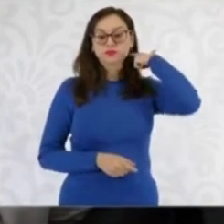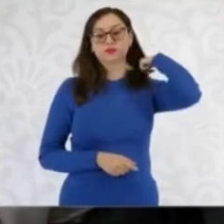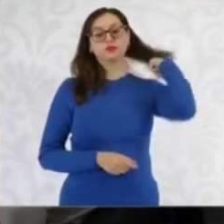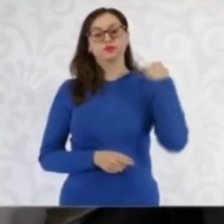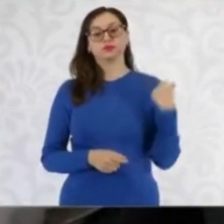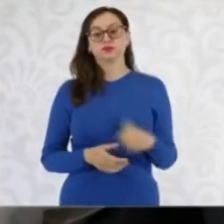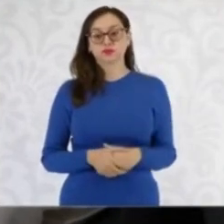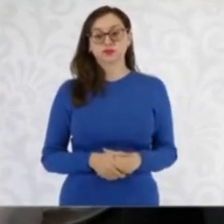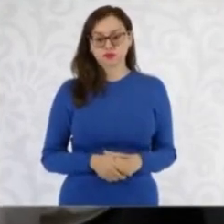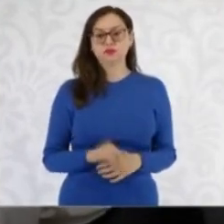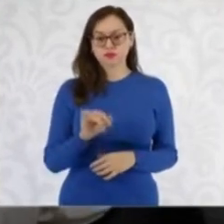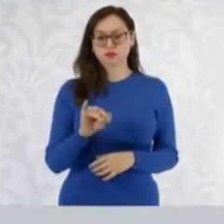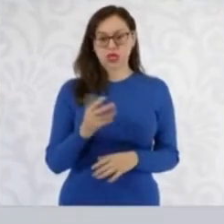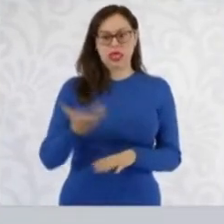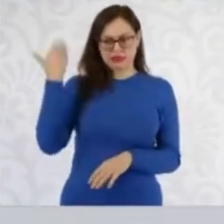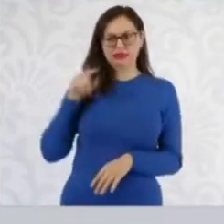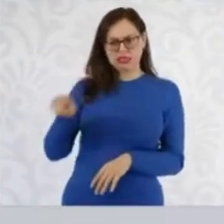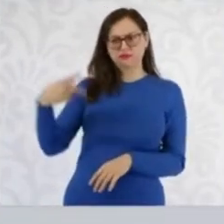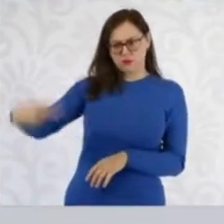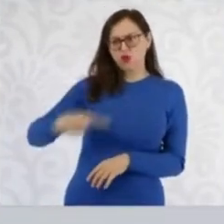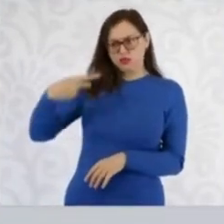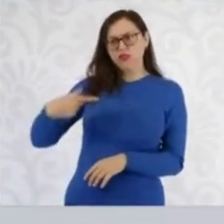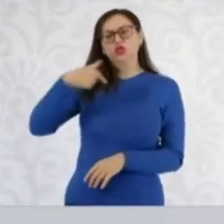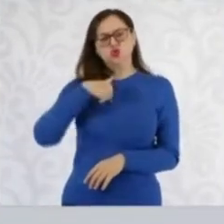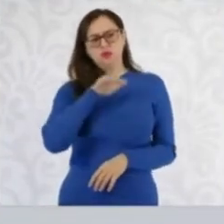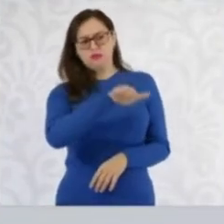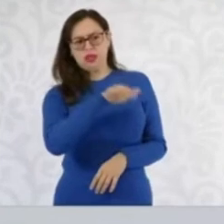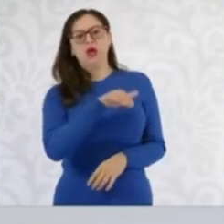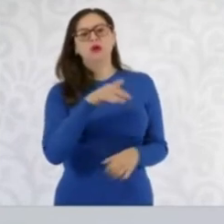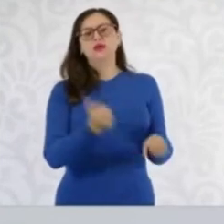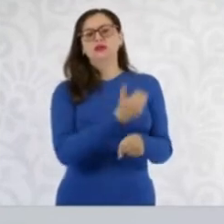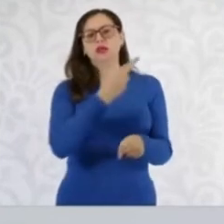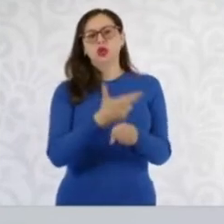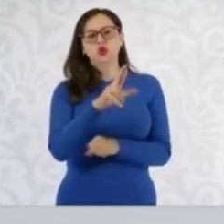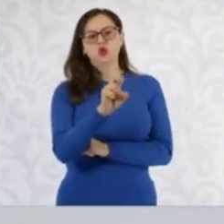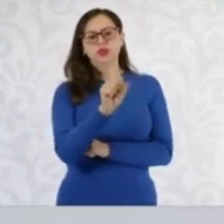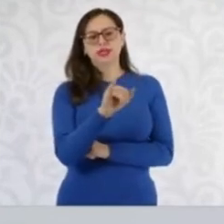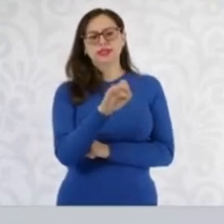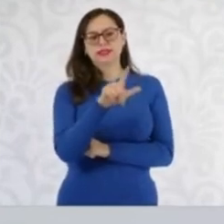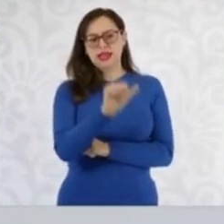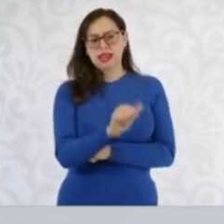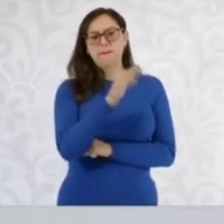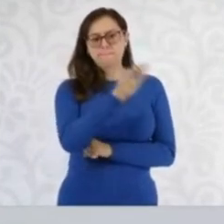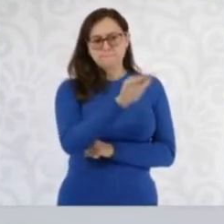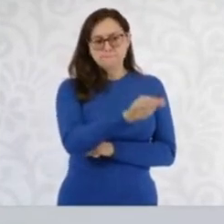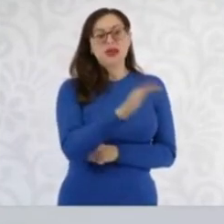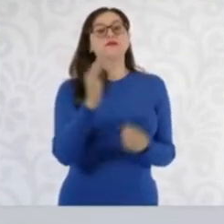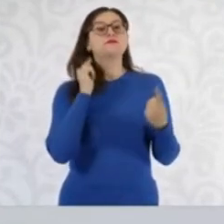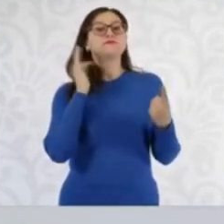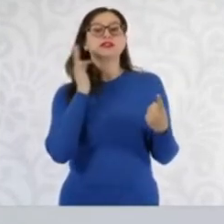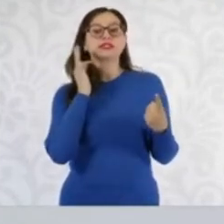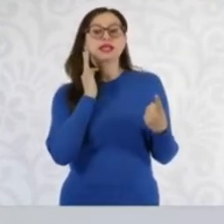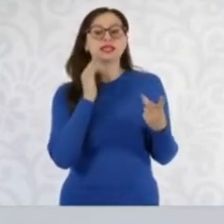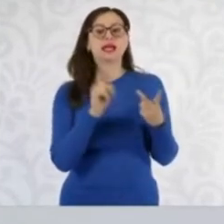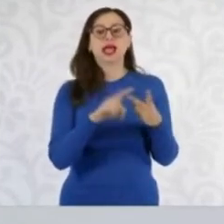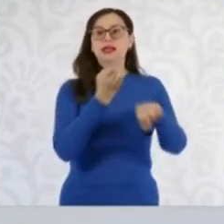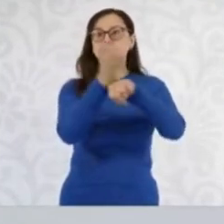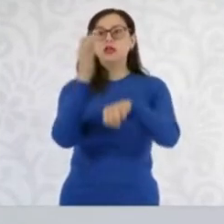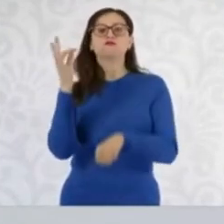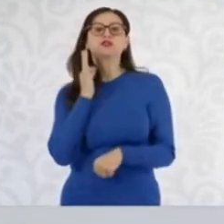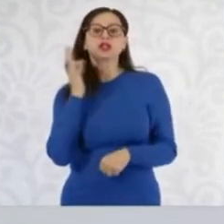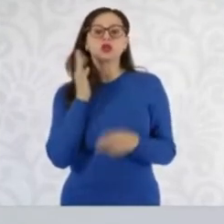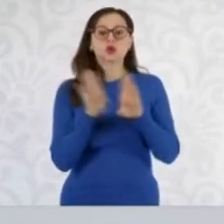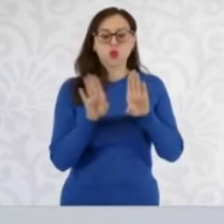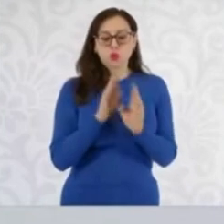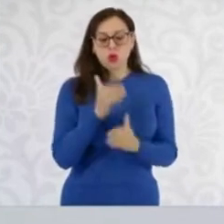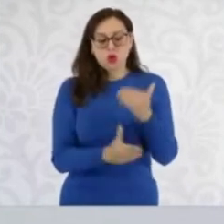desde entonces. Le pedí a la secretaria Rosa Isela que pudiera revisar con la Fiscalía y con las Fiscalías para ver en qué van